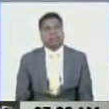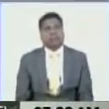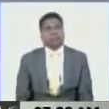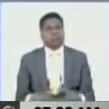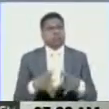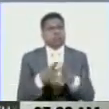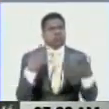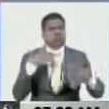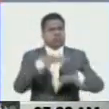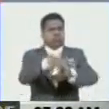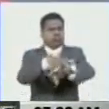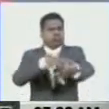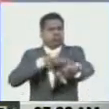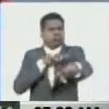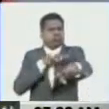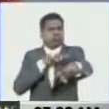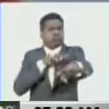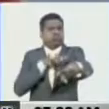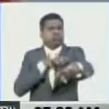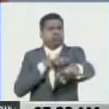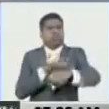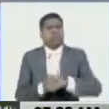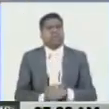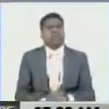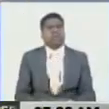mucho las expectativas más